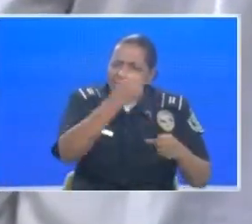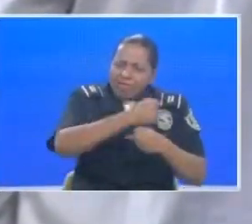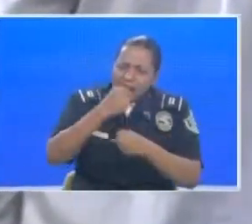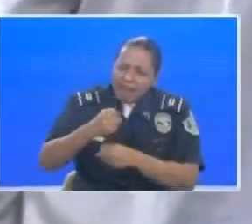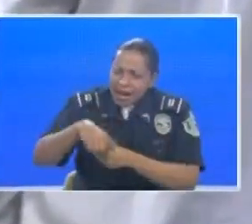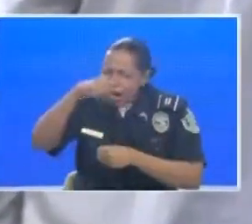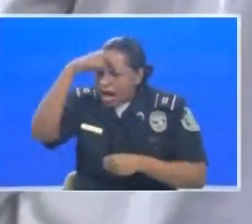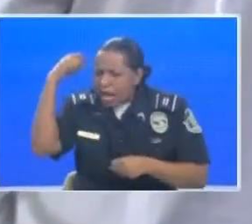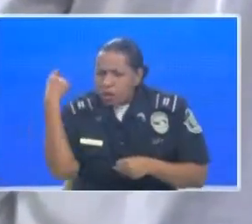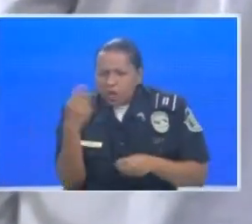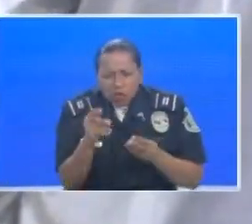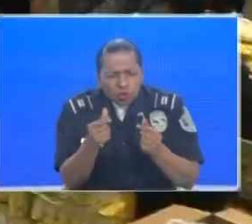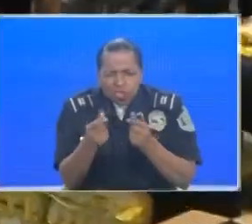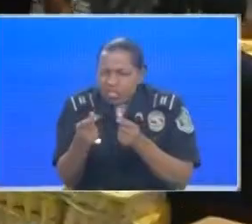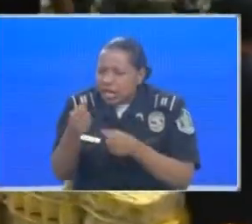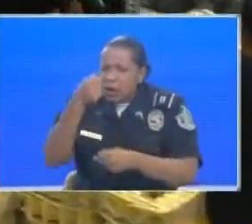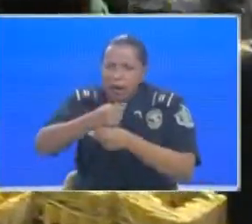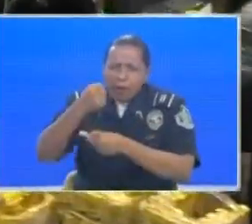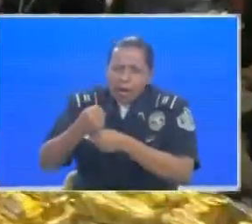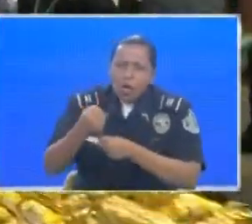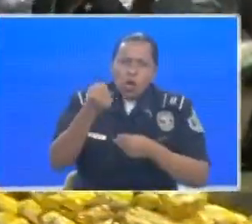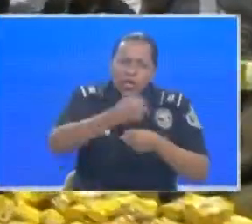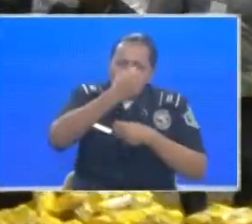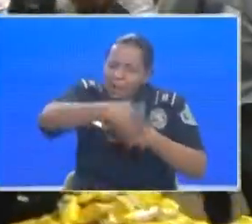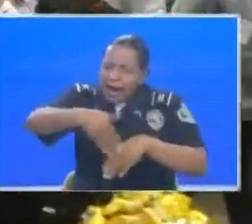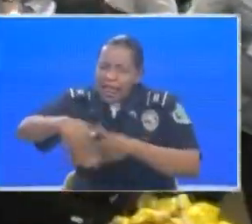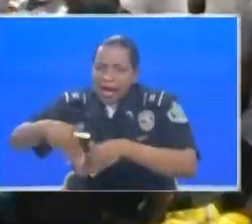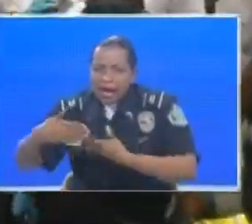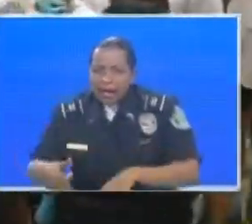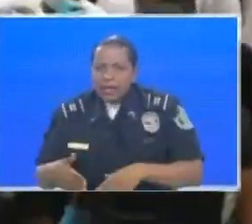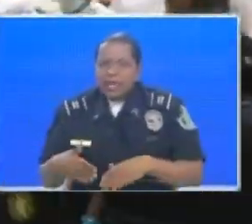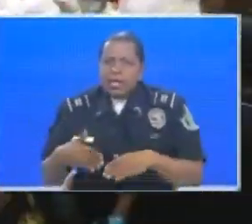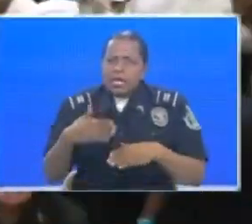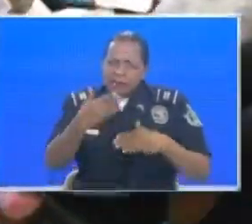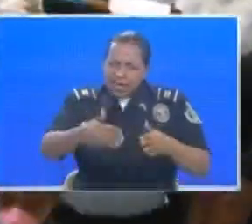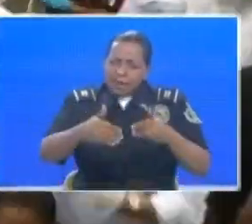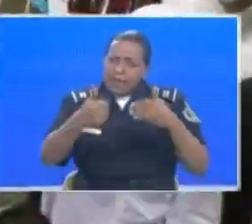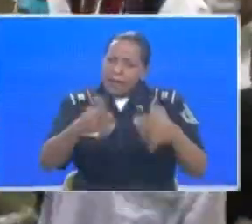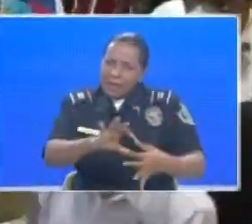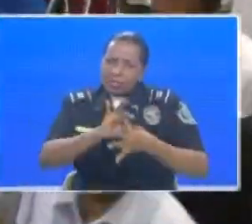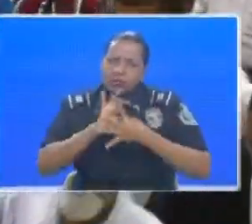tenemos que estar pendientes de ello. Ese es ser Panamá solidario.